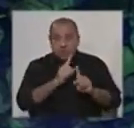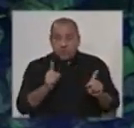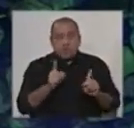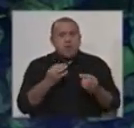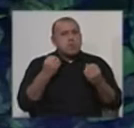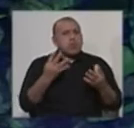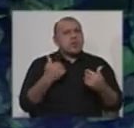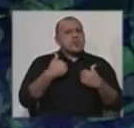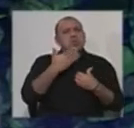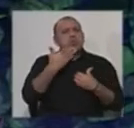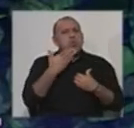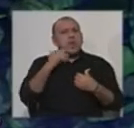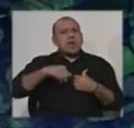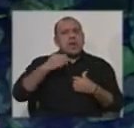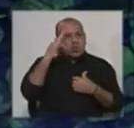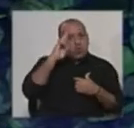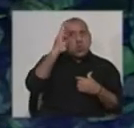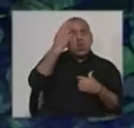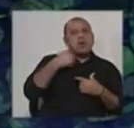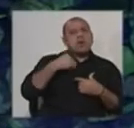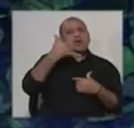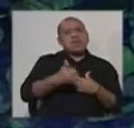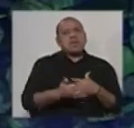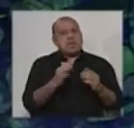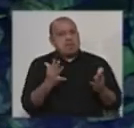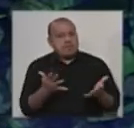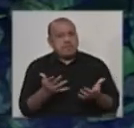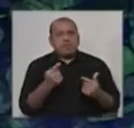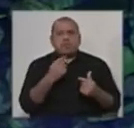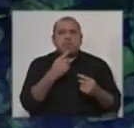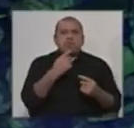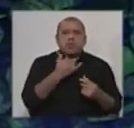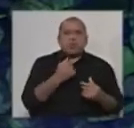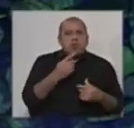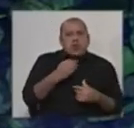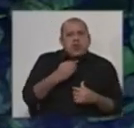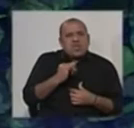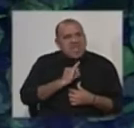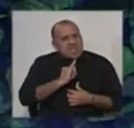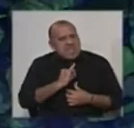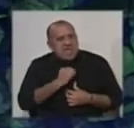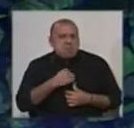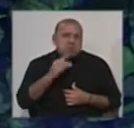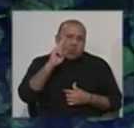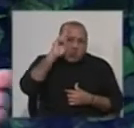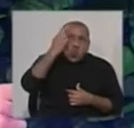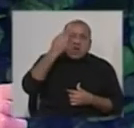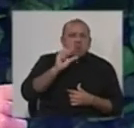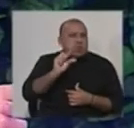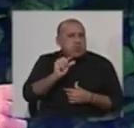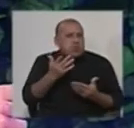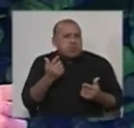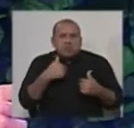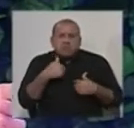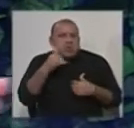a preguntarnos si en uruguay un país que tiene una escasísima vocación nacionalista tan escasa que somos un país que no tiene